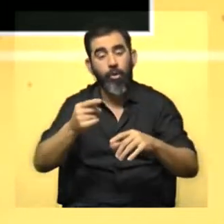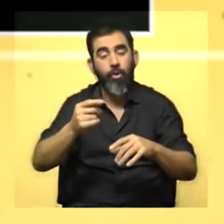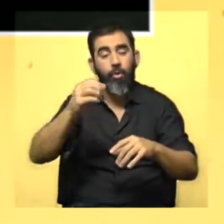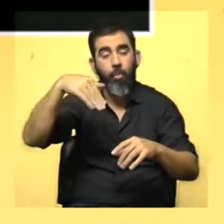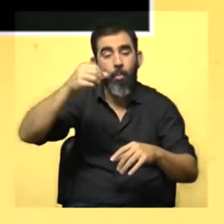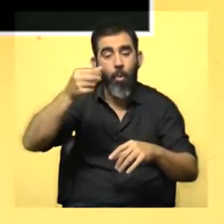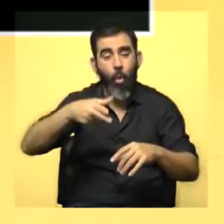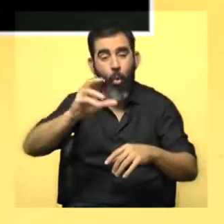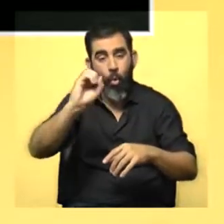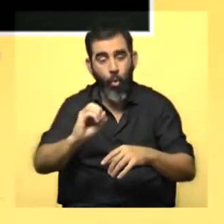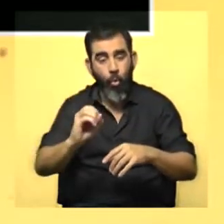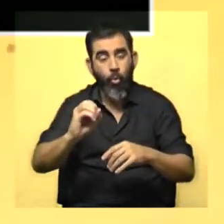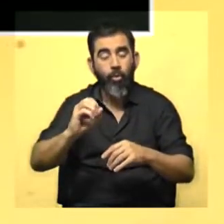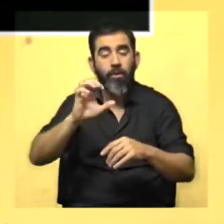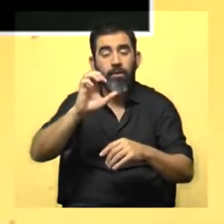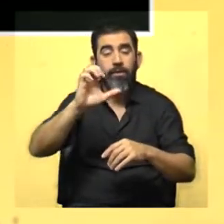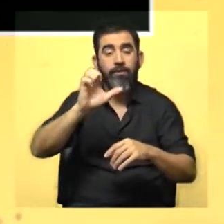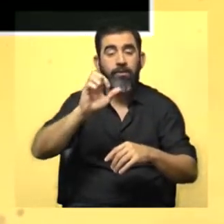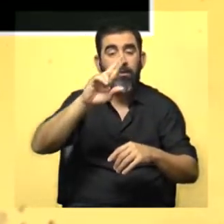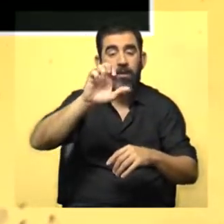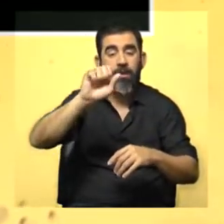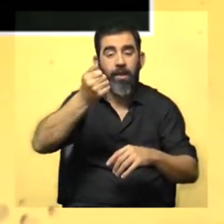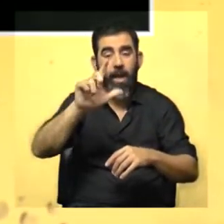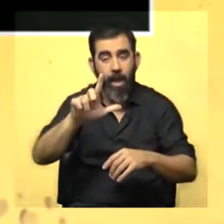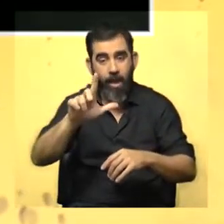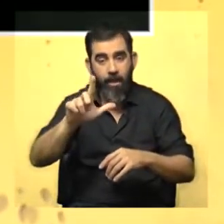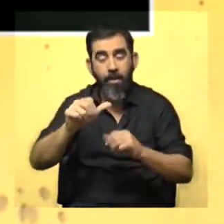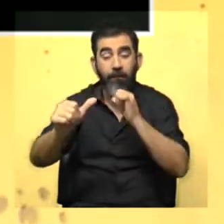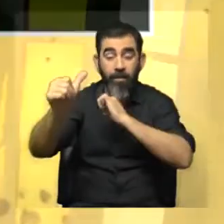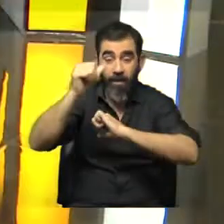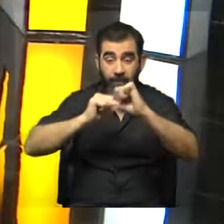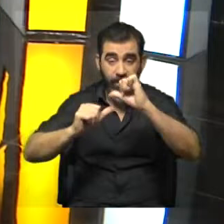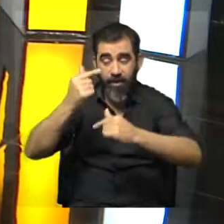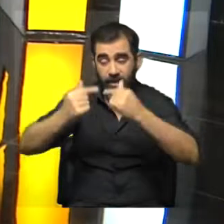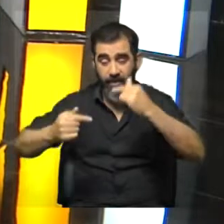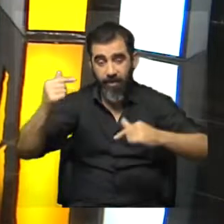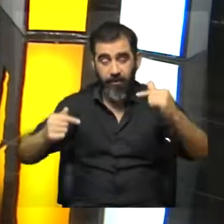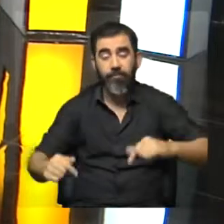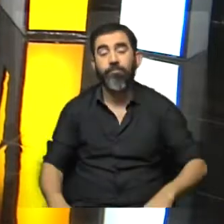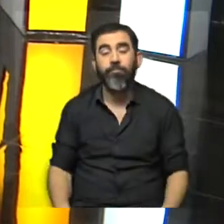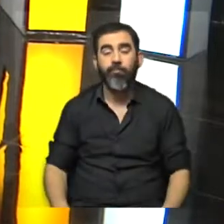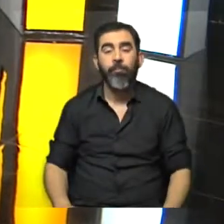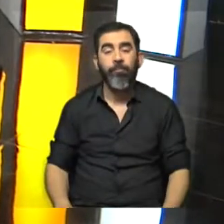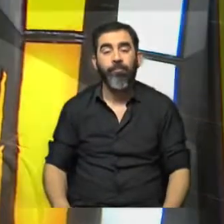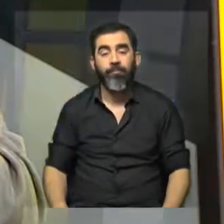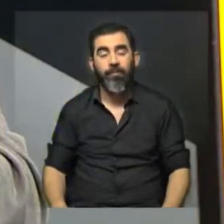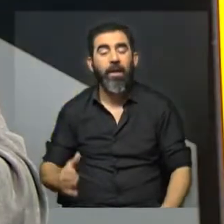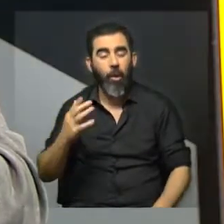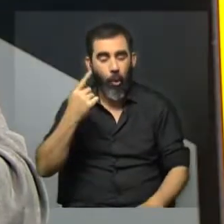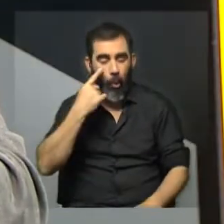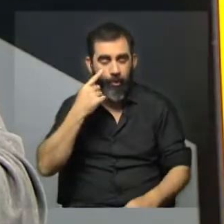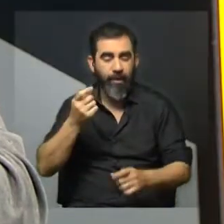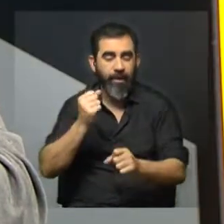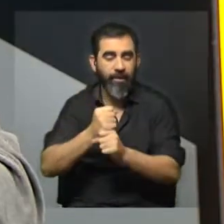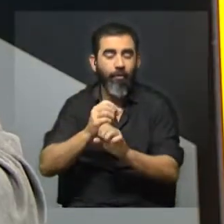moho, fermentaciones con cereales, bebidas probióticas. Está muy bueno, digo, me estoy refiriendo a ese libro, pero sé que el trabajo no solamente lo